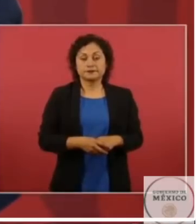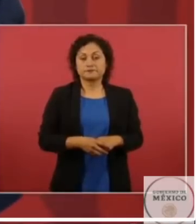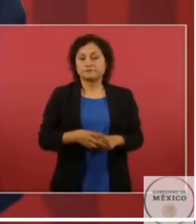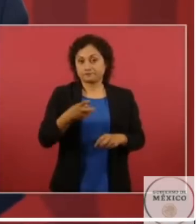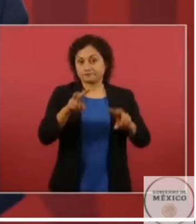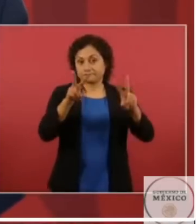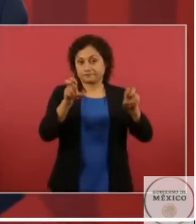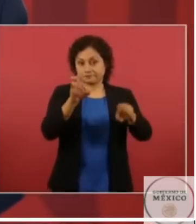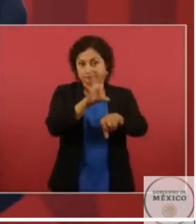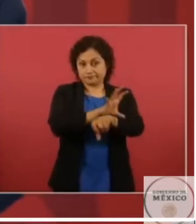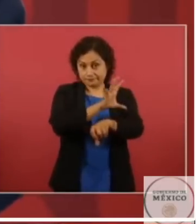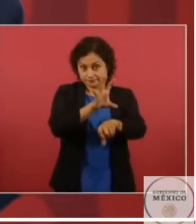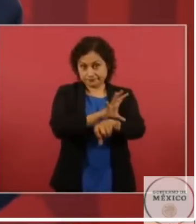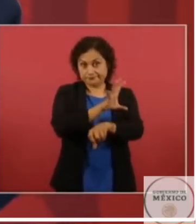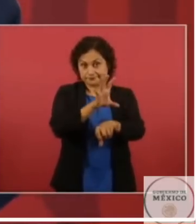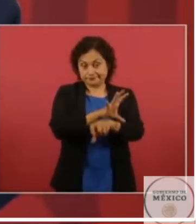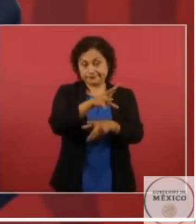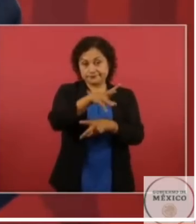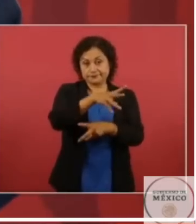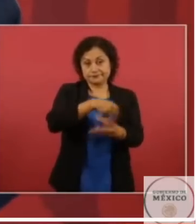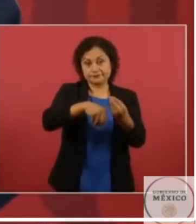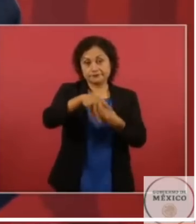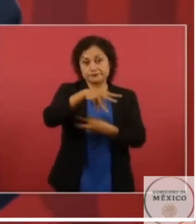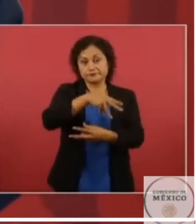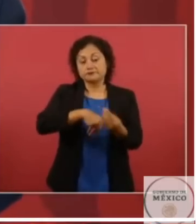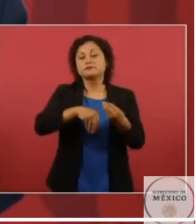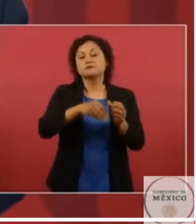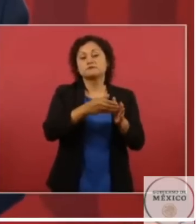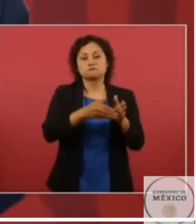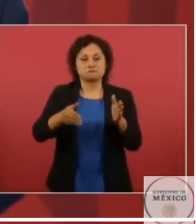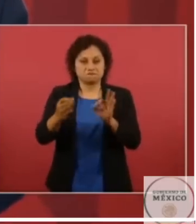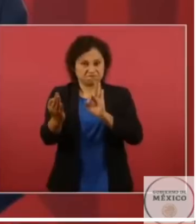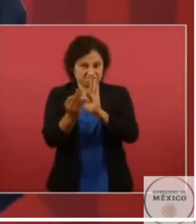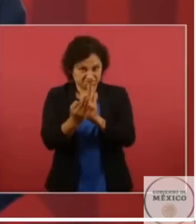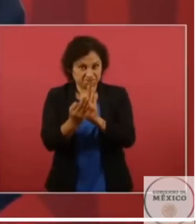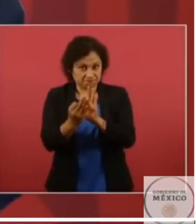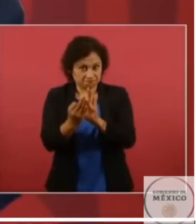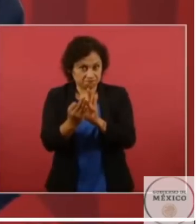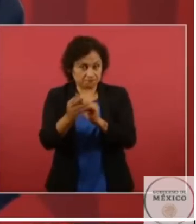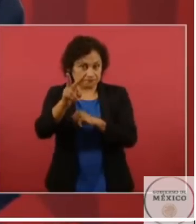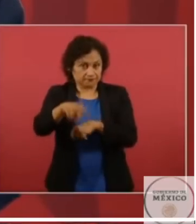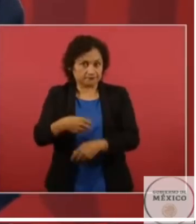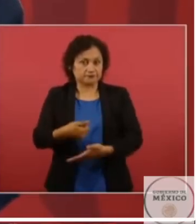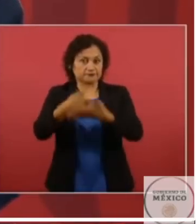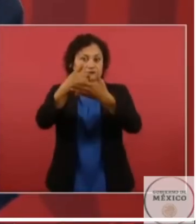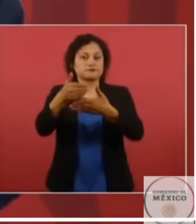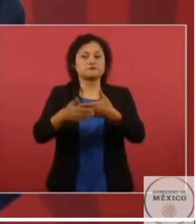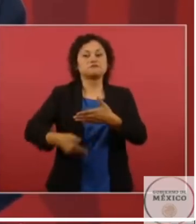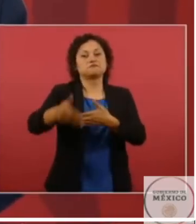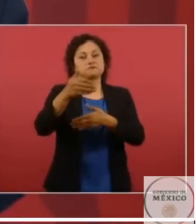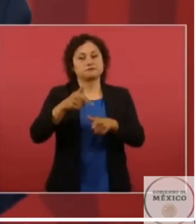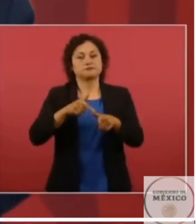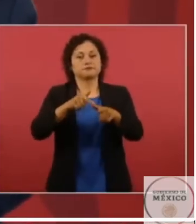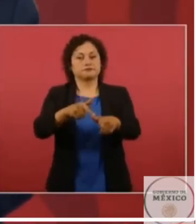el presidente le confiesa que le divierte mucho sus tuitazos que echa seguramente